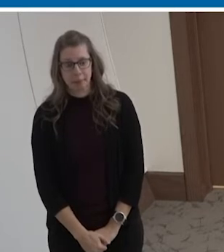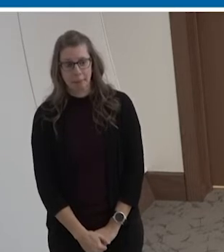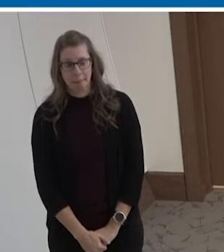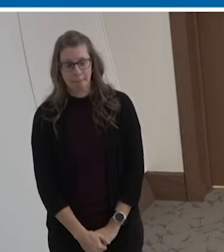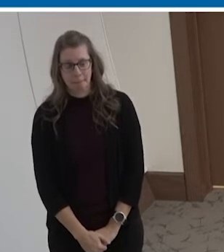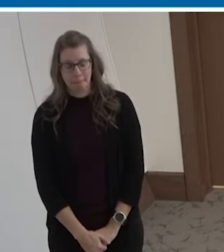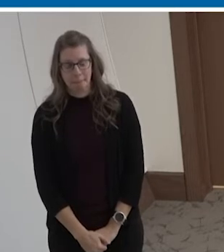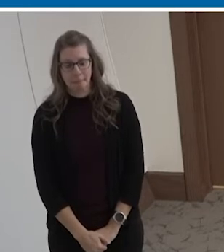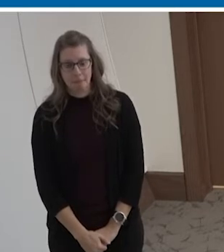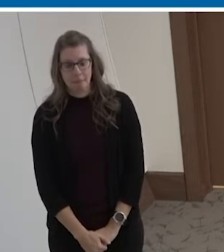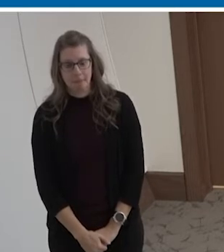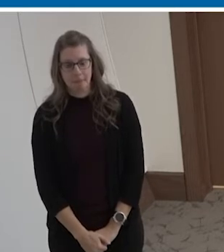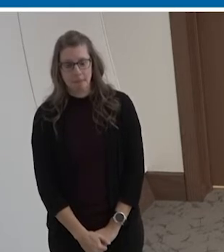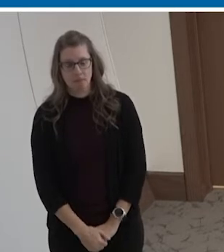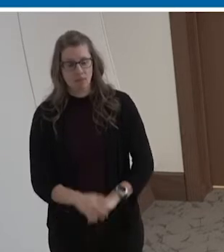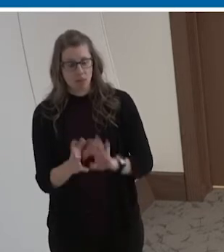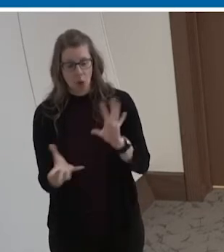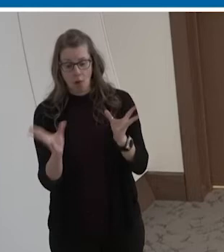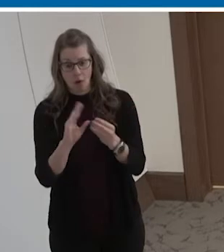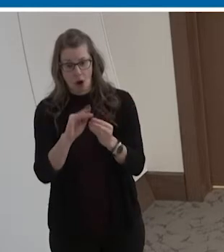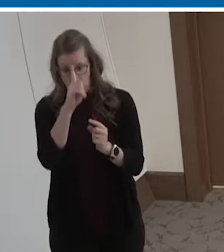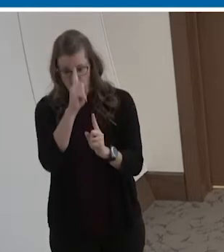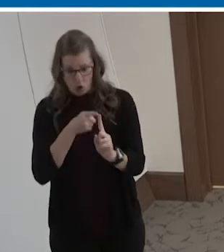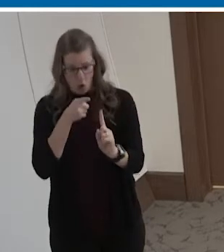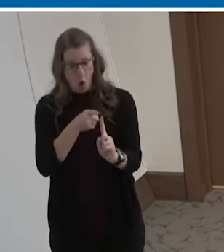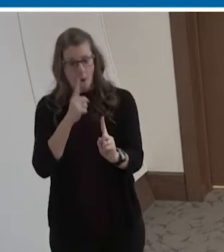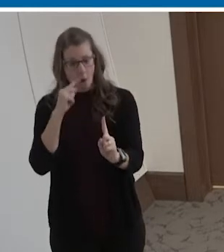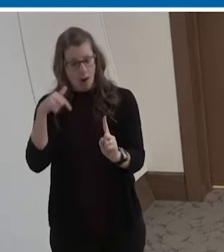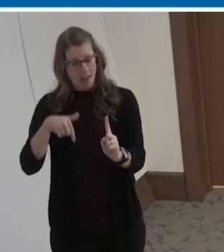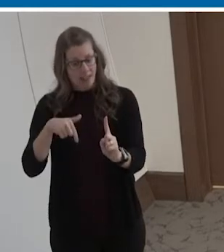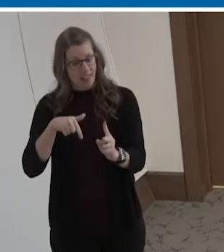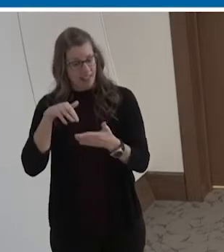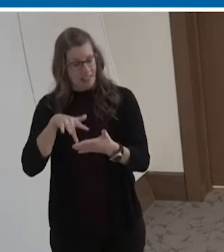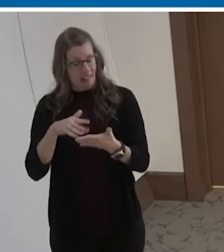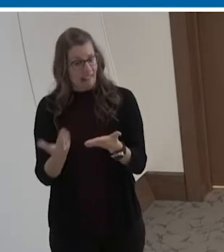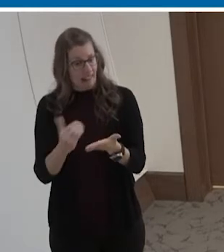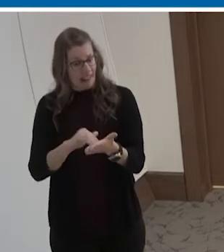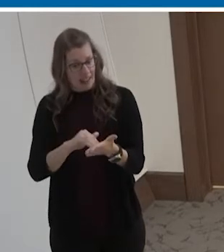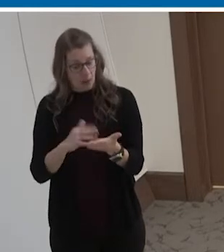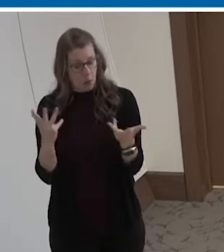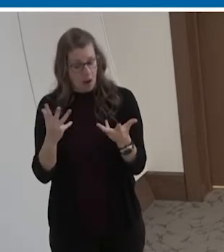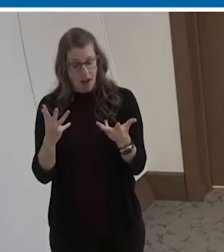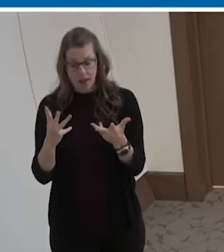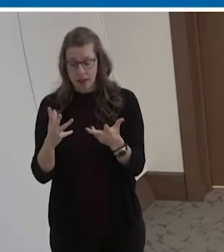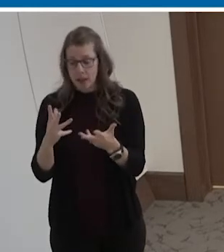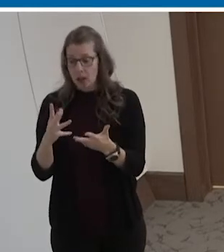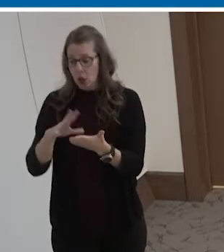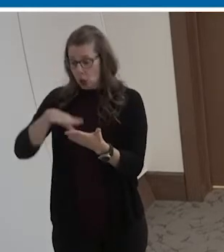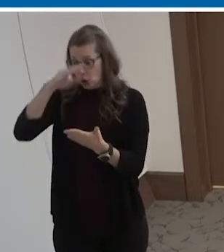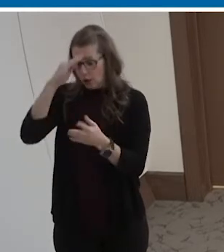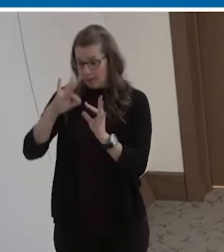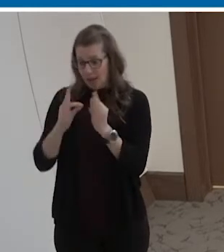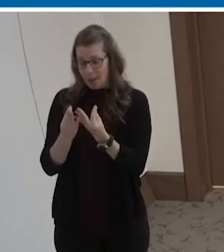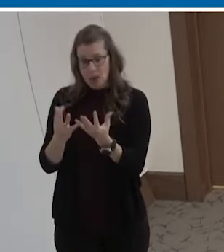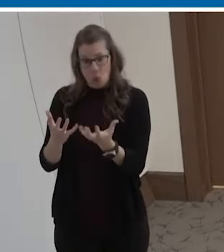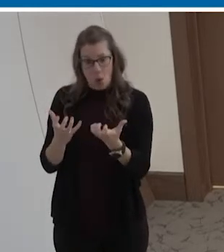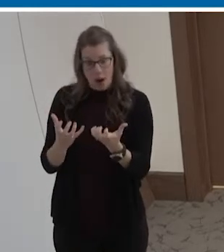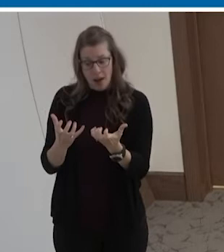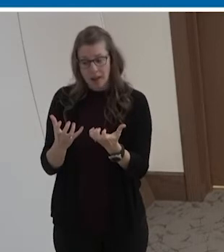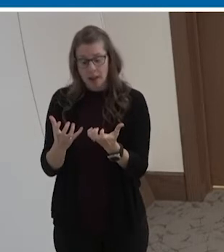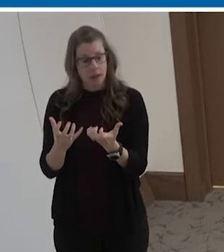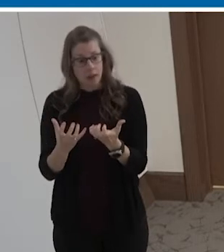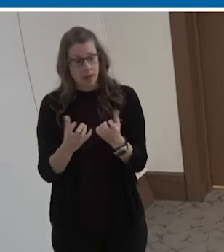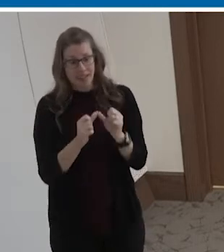19. And the overall goal of this, again, is to really learn what families want and how we can keep